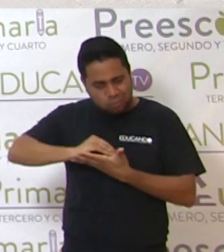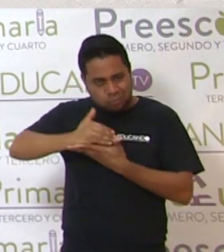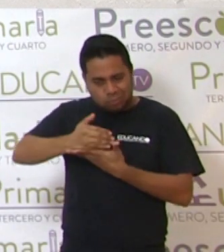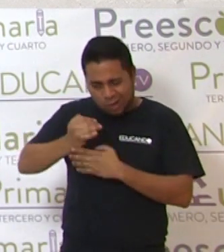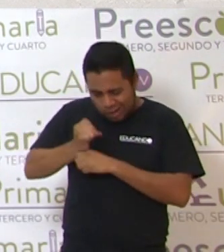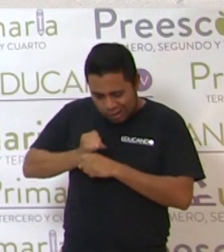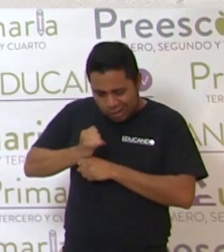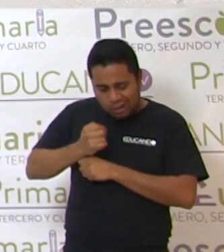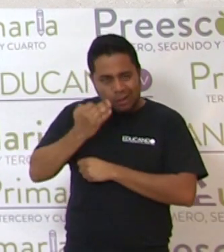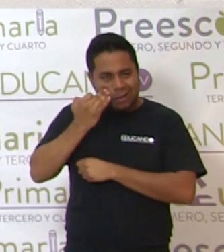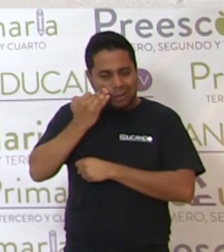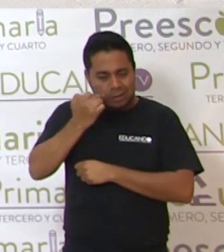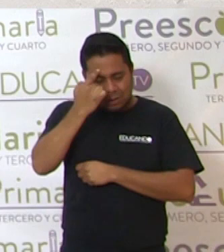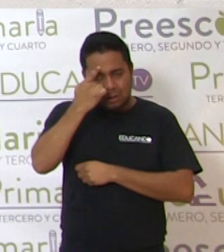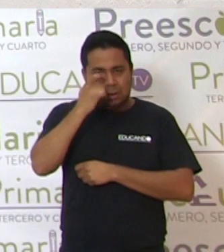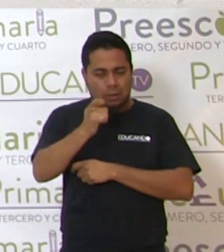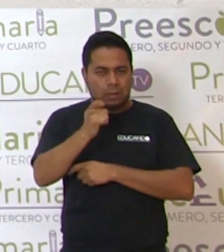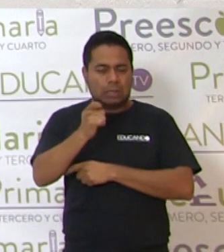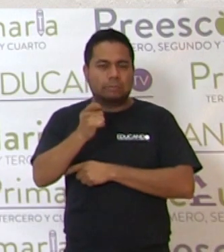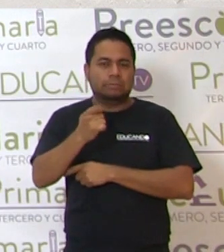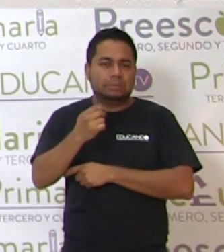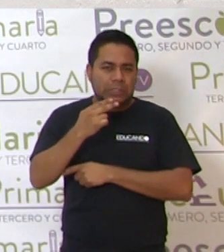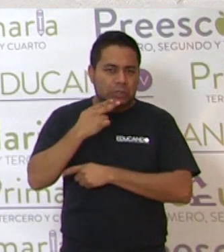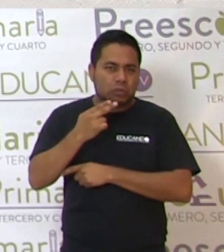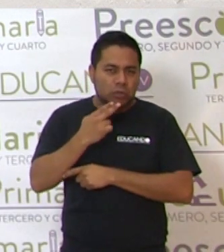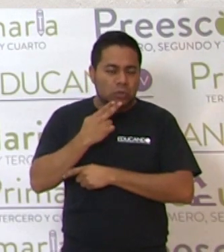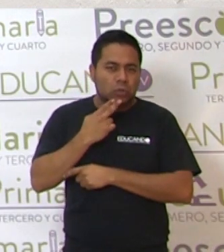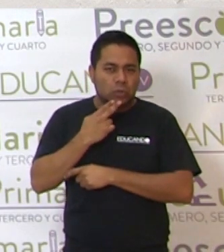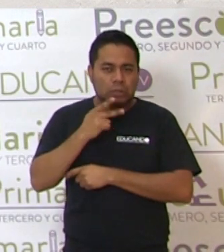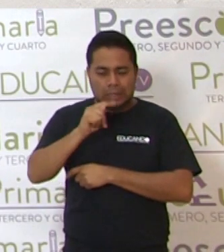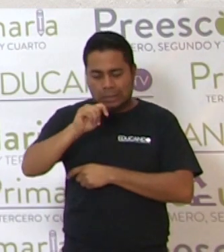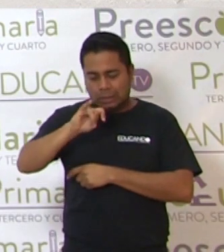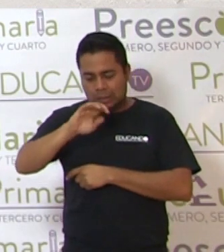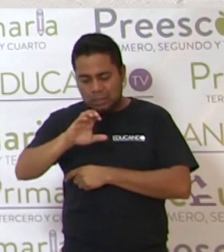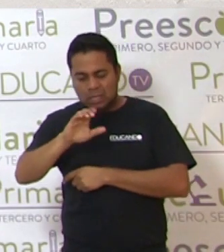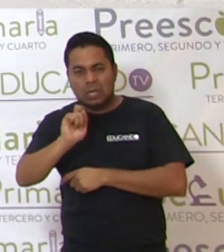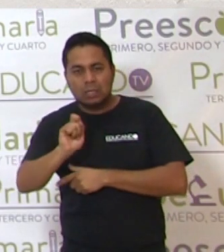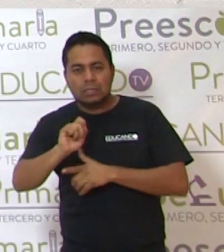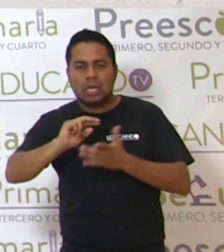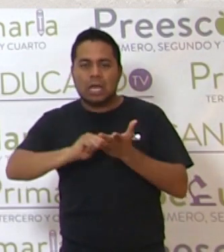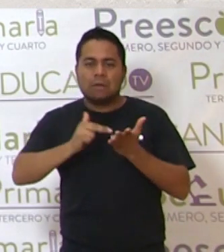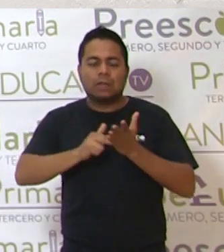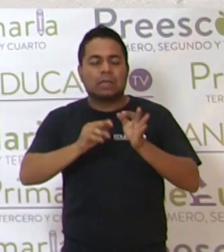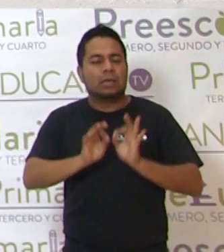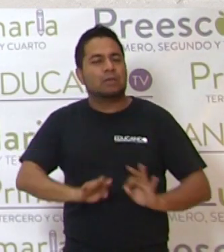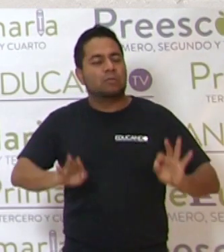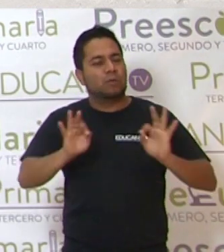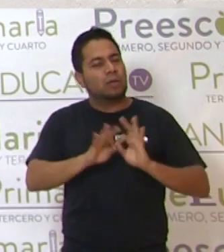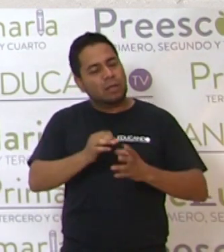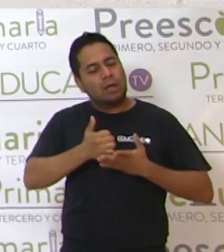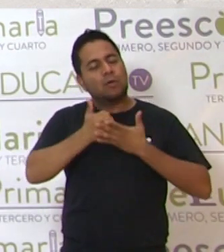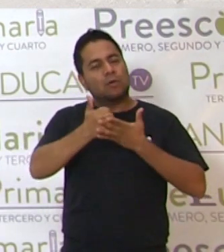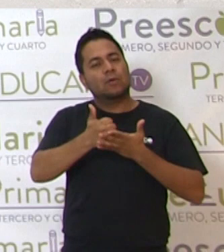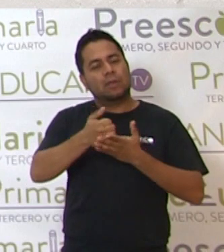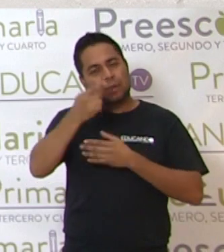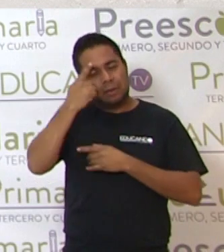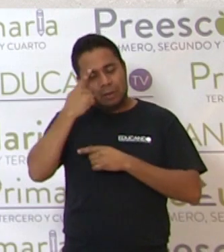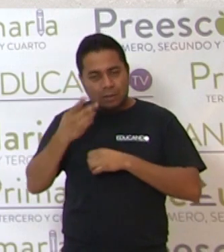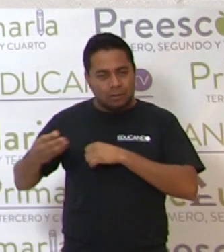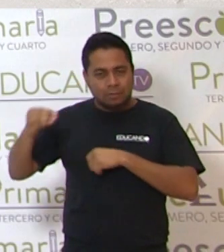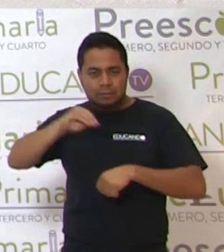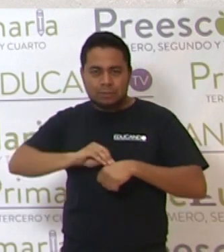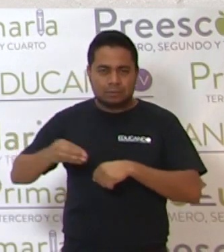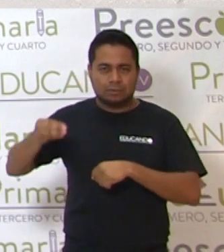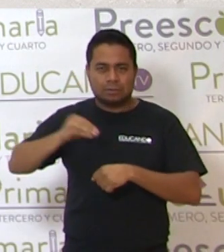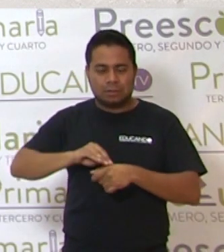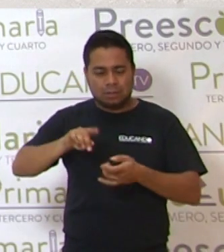es para utilizar la TIC. Recuerda que la TIC es una herramienta muy importante que tenemos que empezar a implementar en